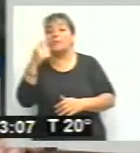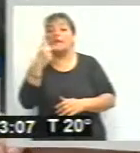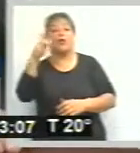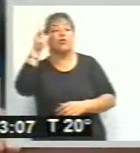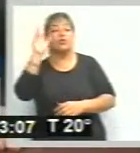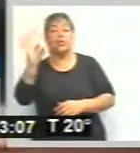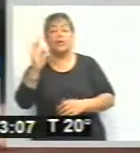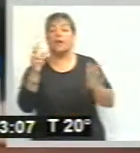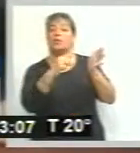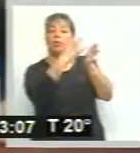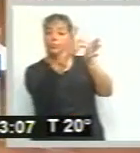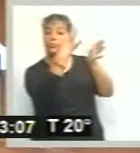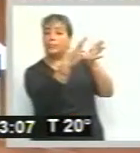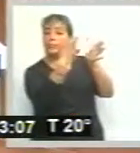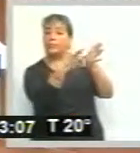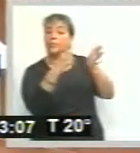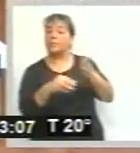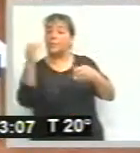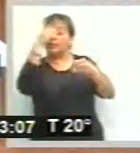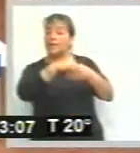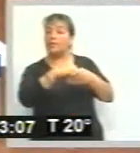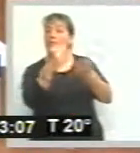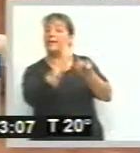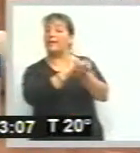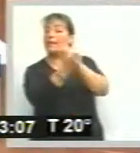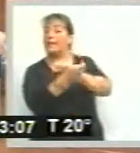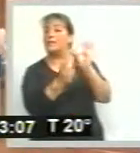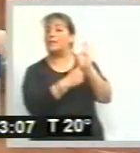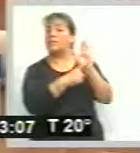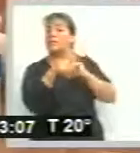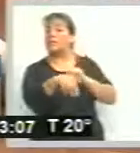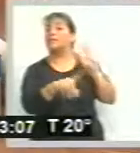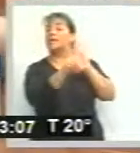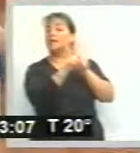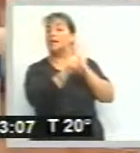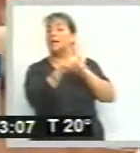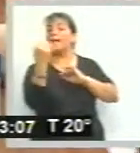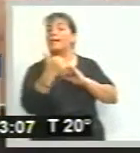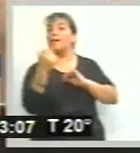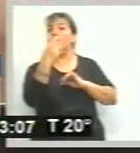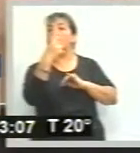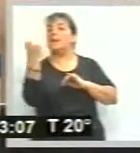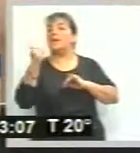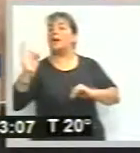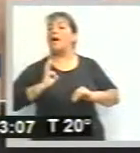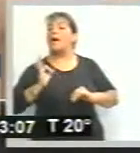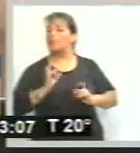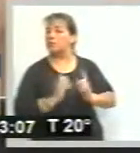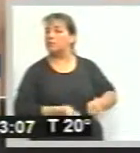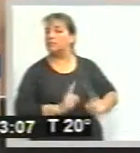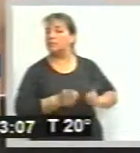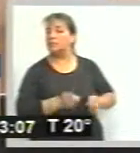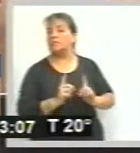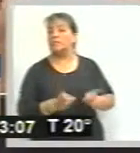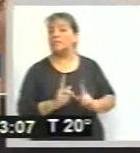los puntos vinculados con la reforma de una ley que tiene 26 años de vigencia, que indudablemente